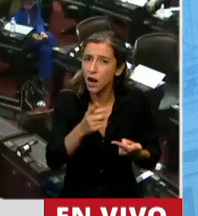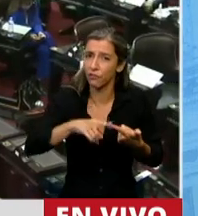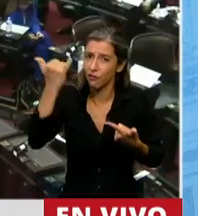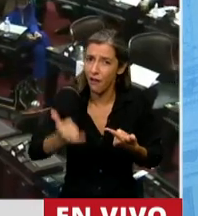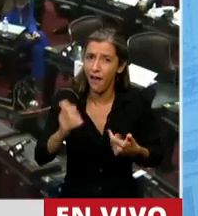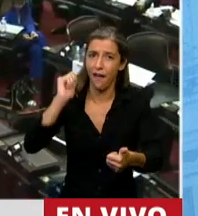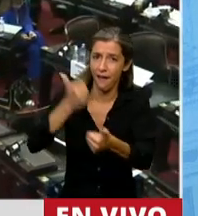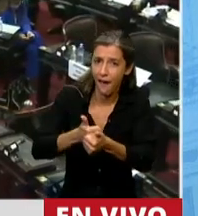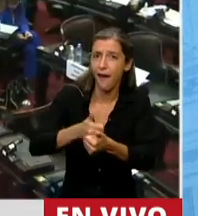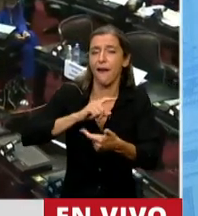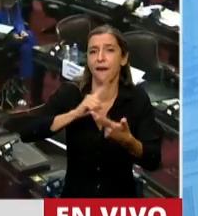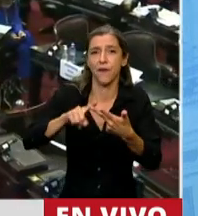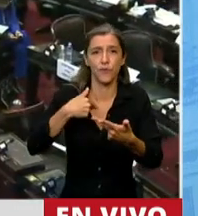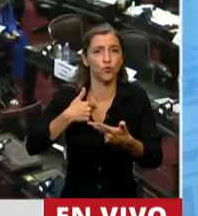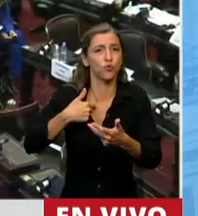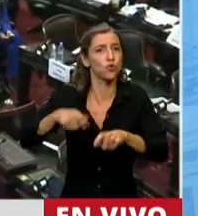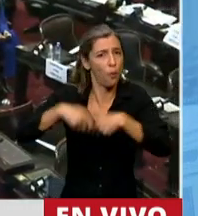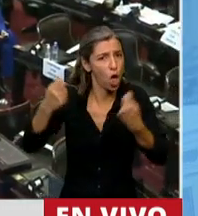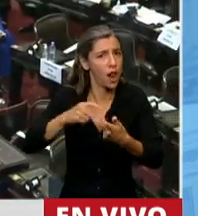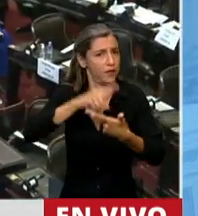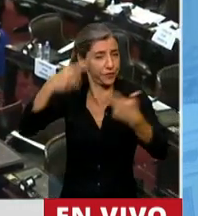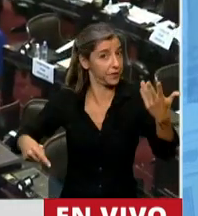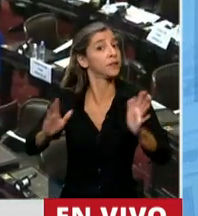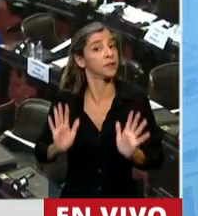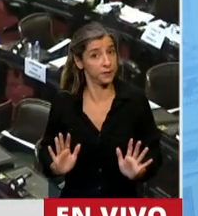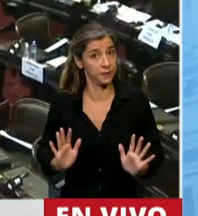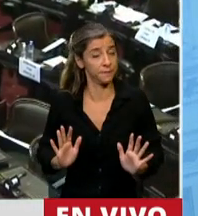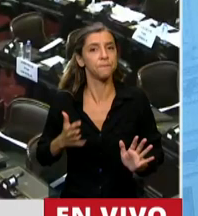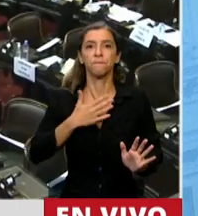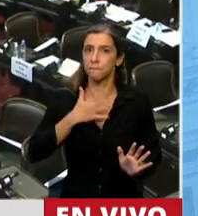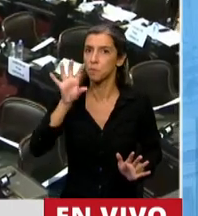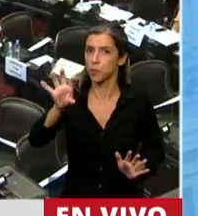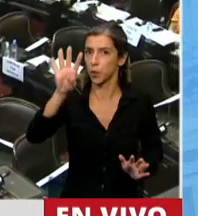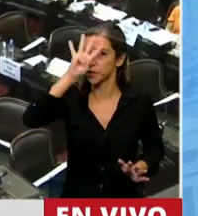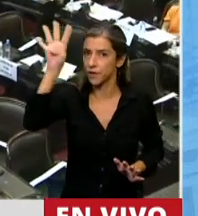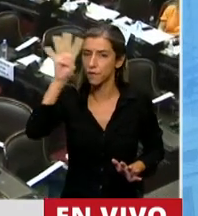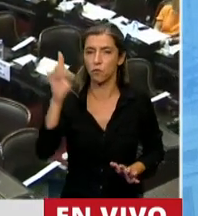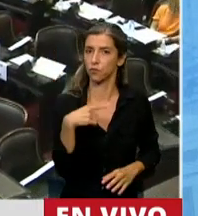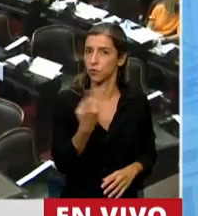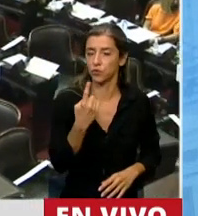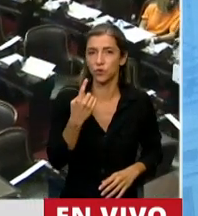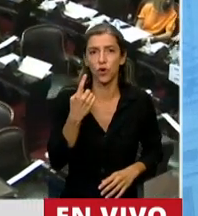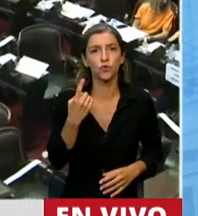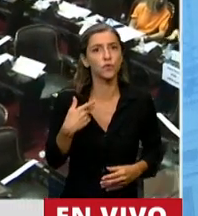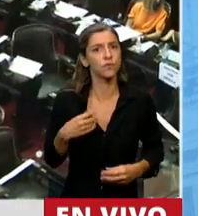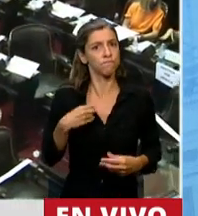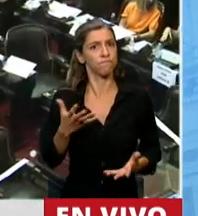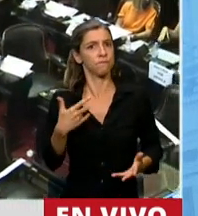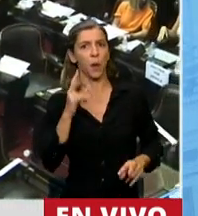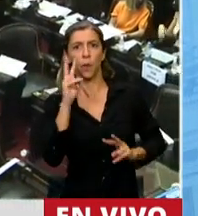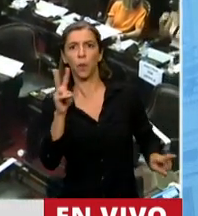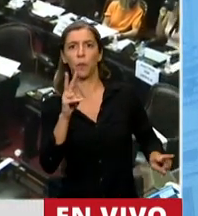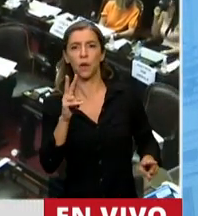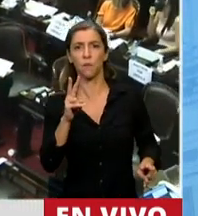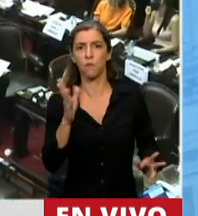abusos. En algunas provincias como Formosa, como aparentemente que vemos un estado policial,